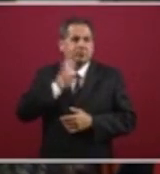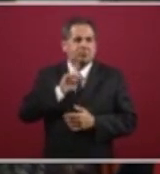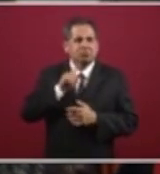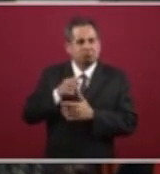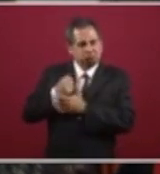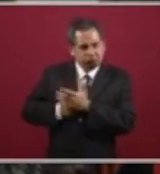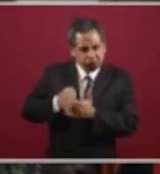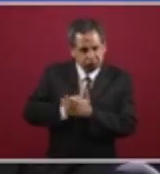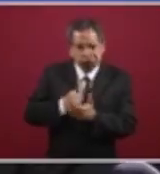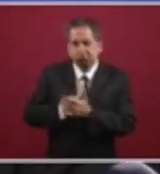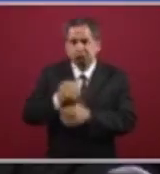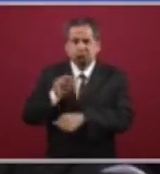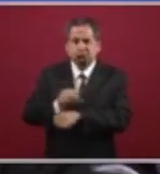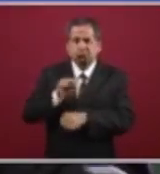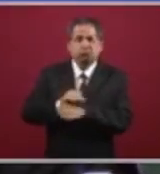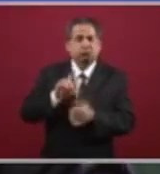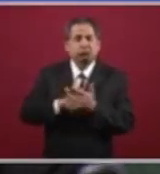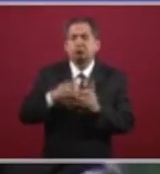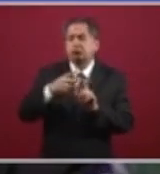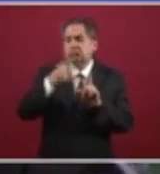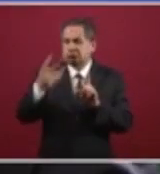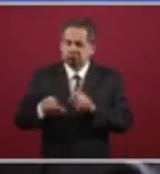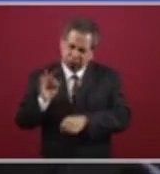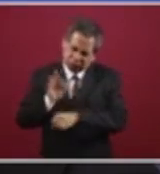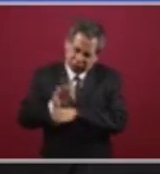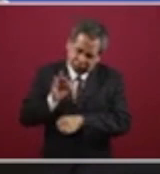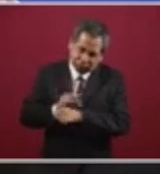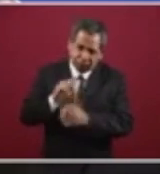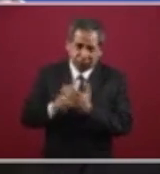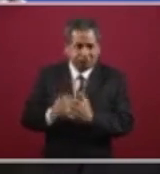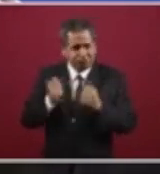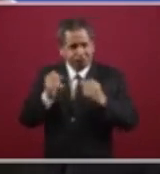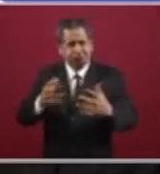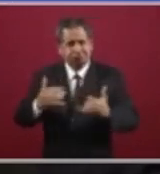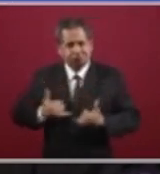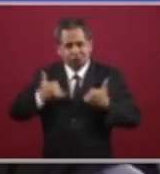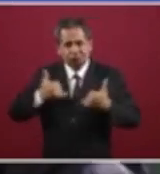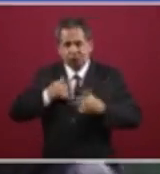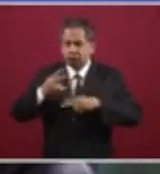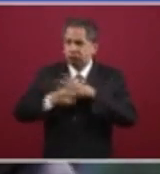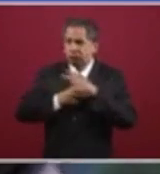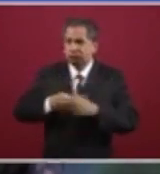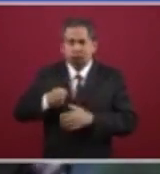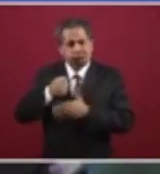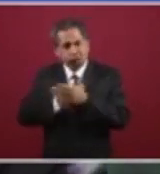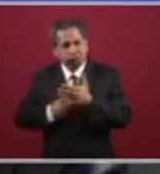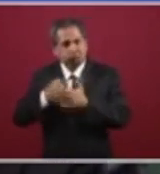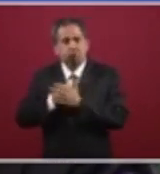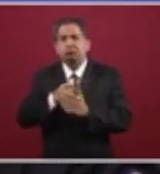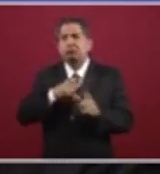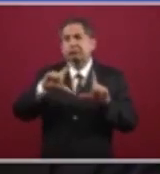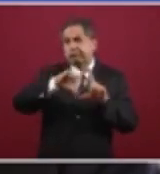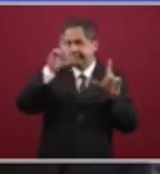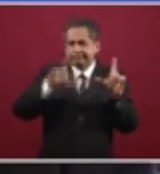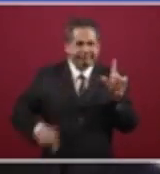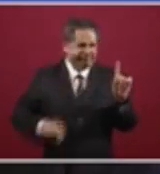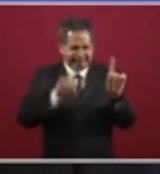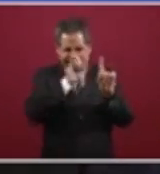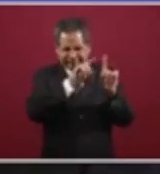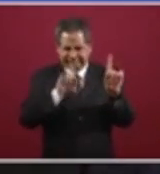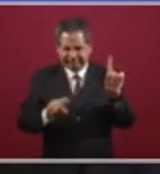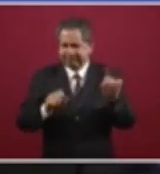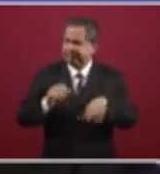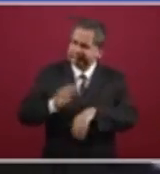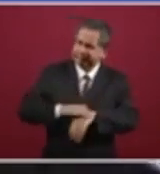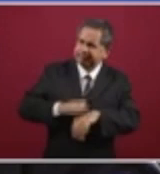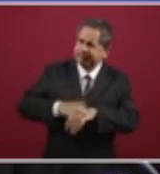las diversidades, alimentadas por miles de jóvenes que han salido en todas las plazas públicas de la República para